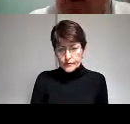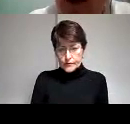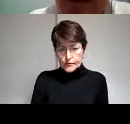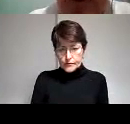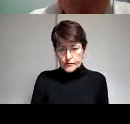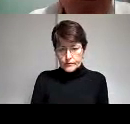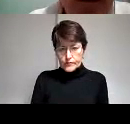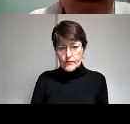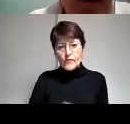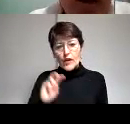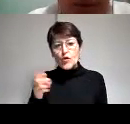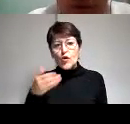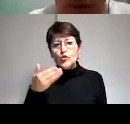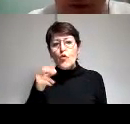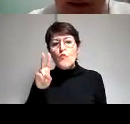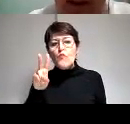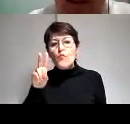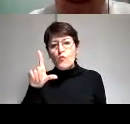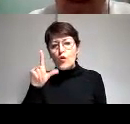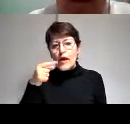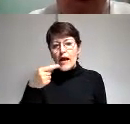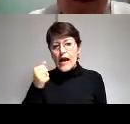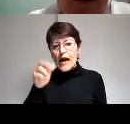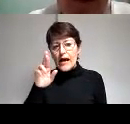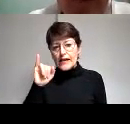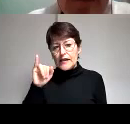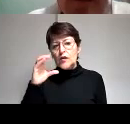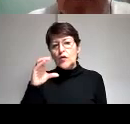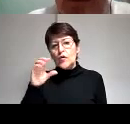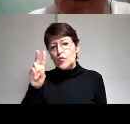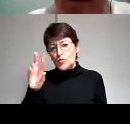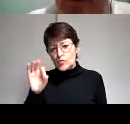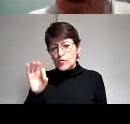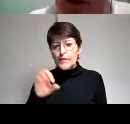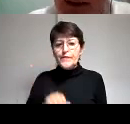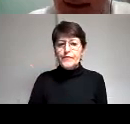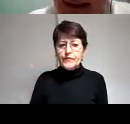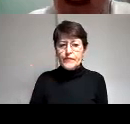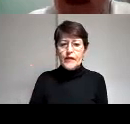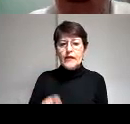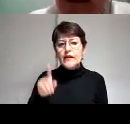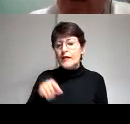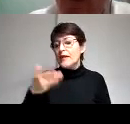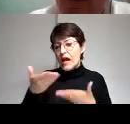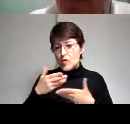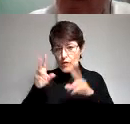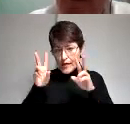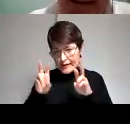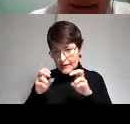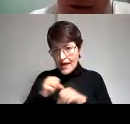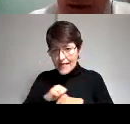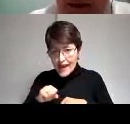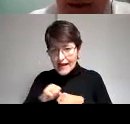Y el Bulgaricus, que en realidad es una subespecie del Bureki, es eficaz en el alivio de sintomatología diarreica y es asociada al